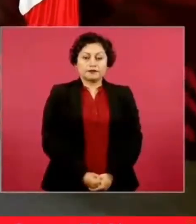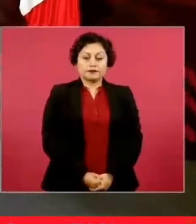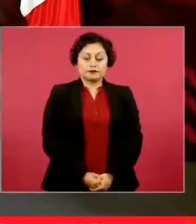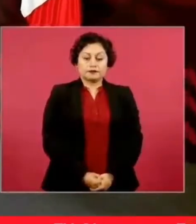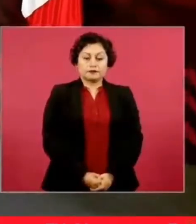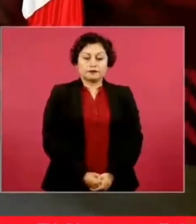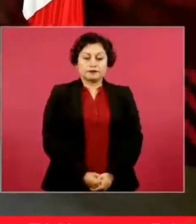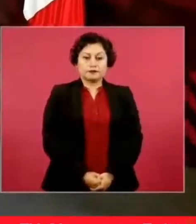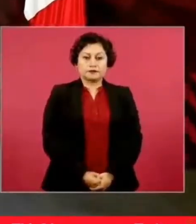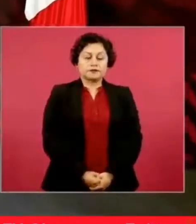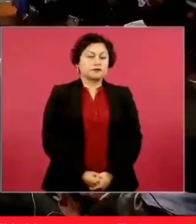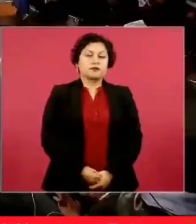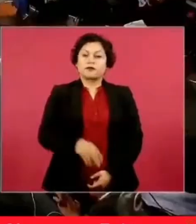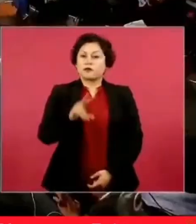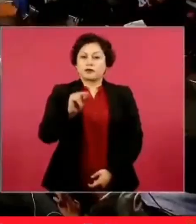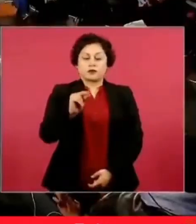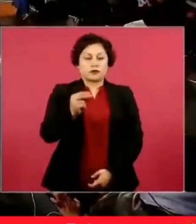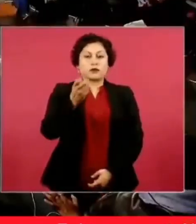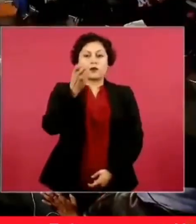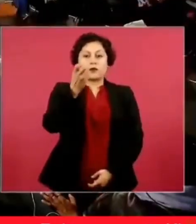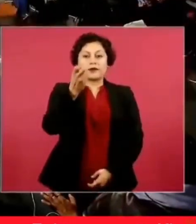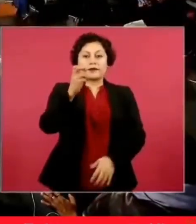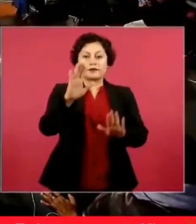No, esa es inversión extranjera.